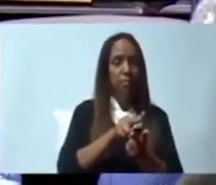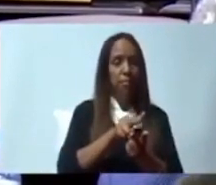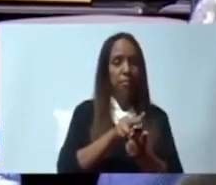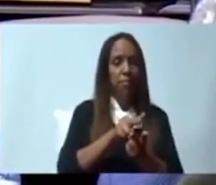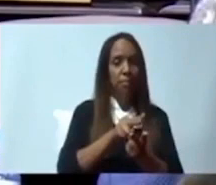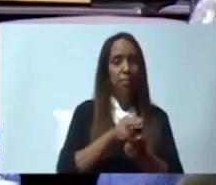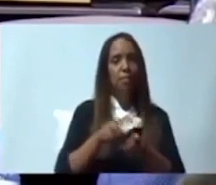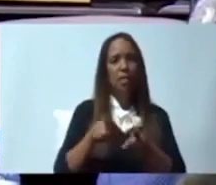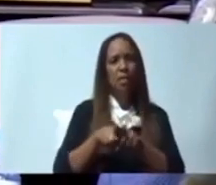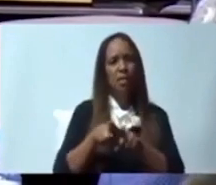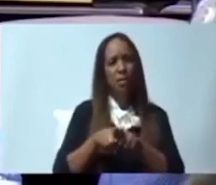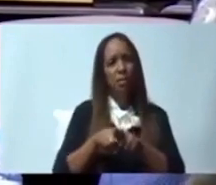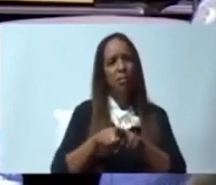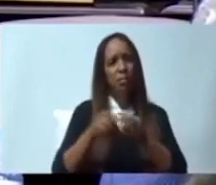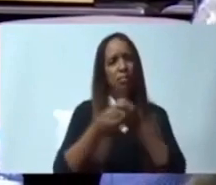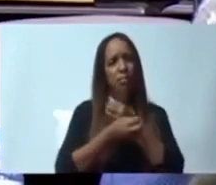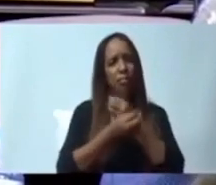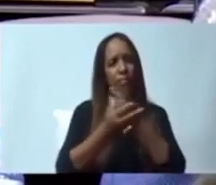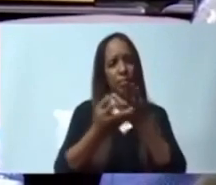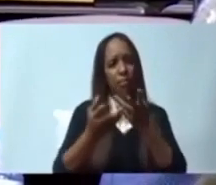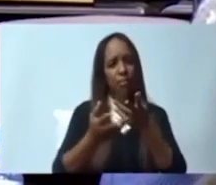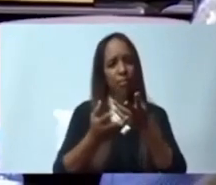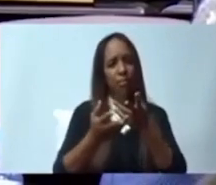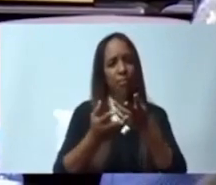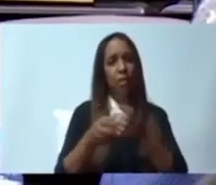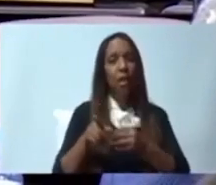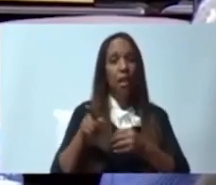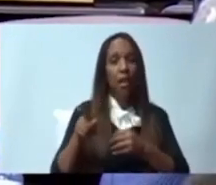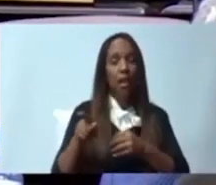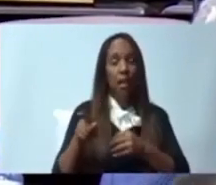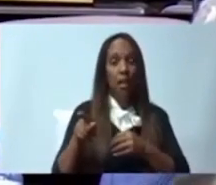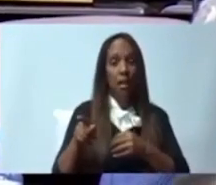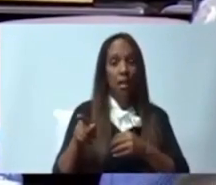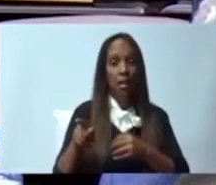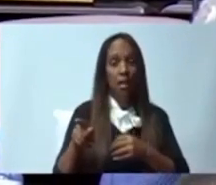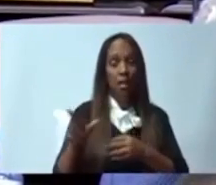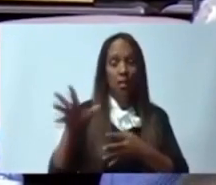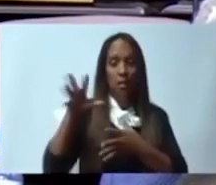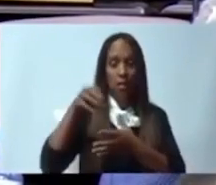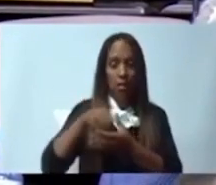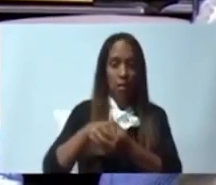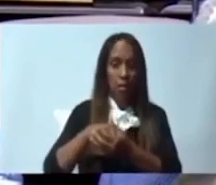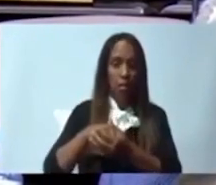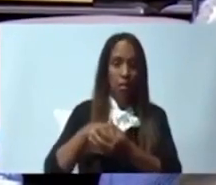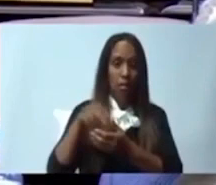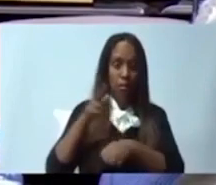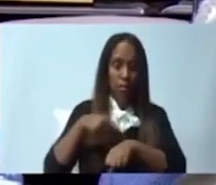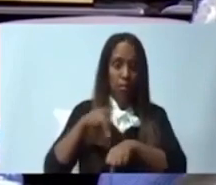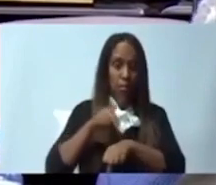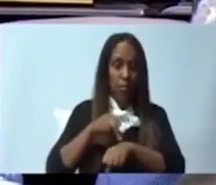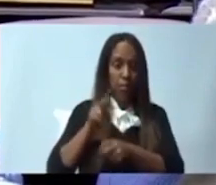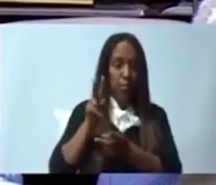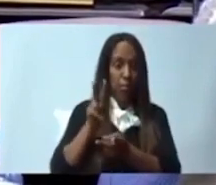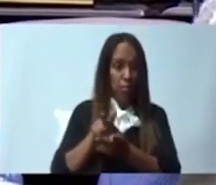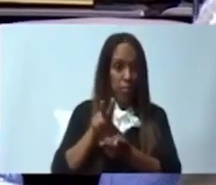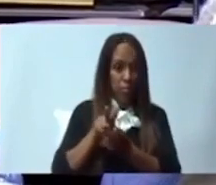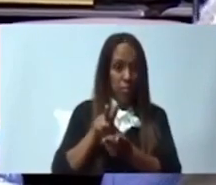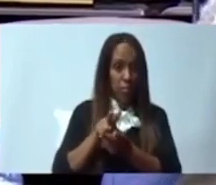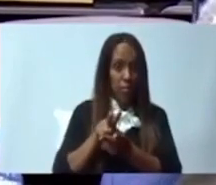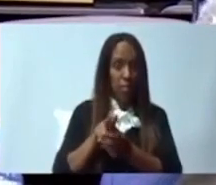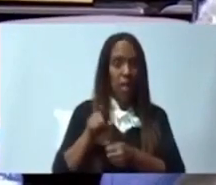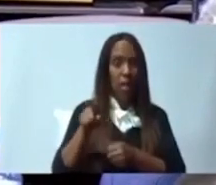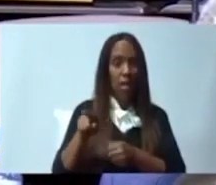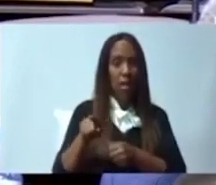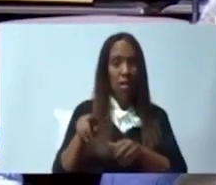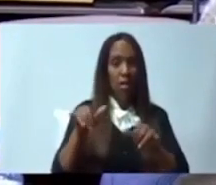normal, porque ya ella pierde la condición de diputada luego de las elecciones del año 2020. Y ahí sí